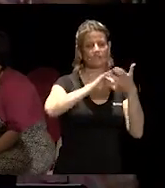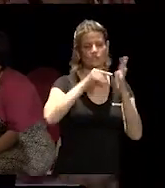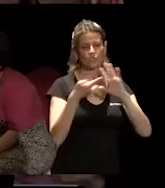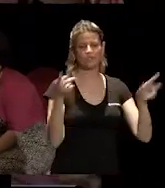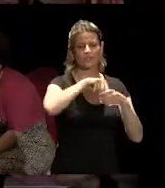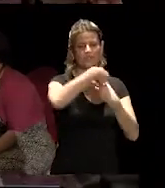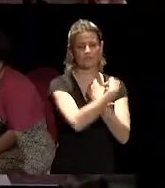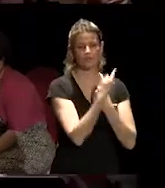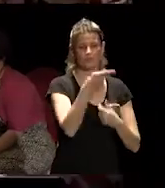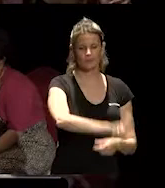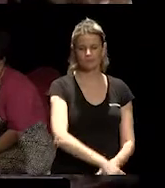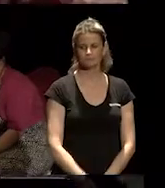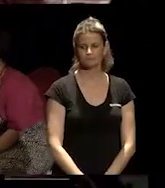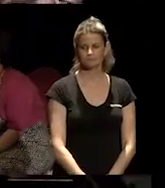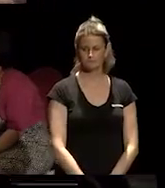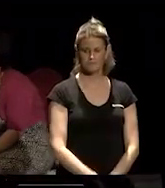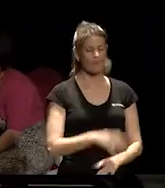participación.